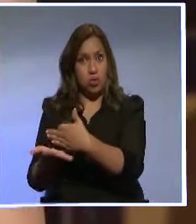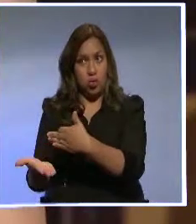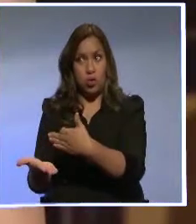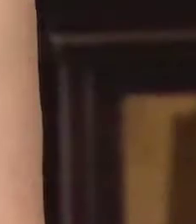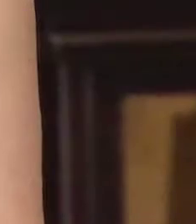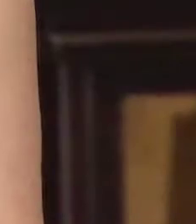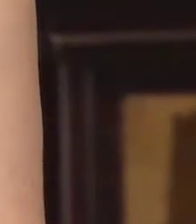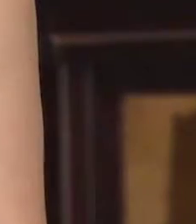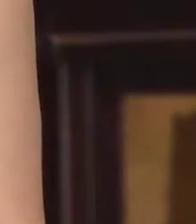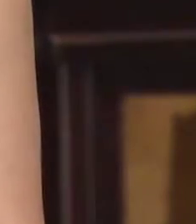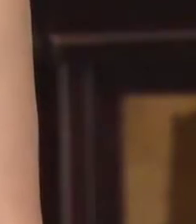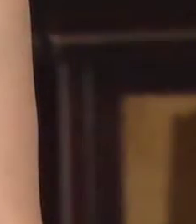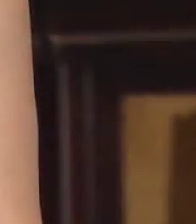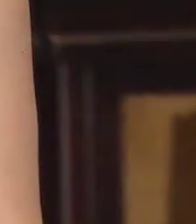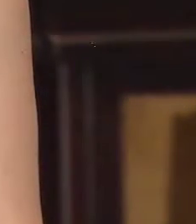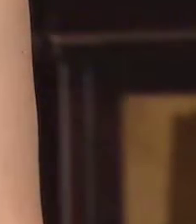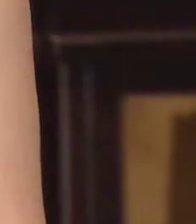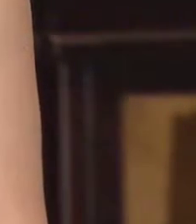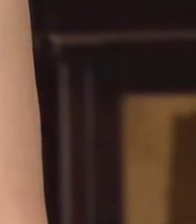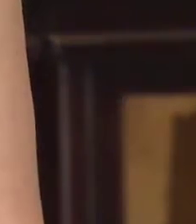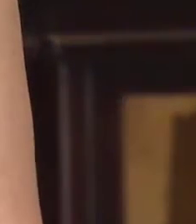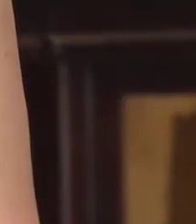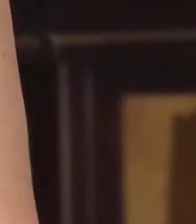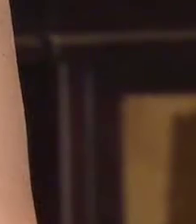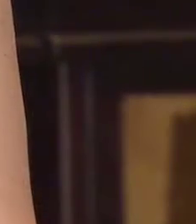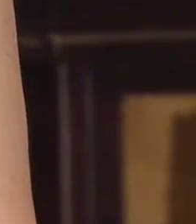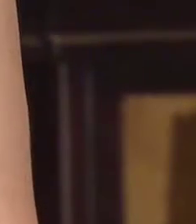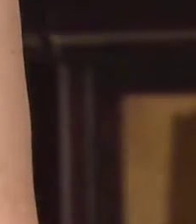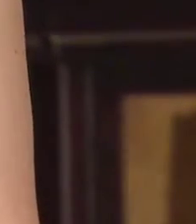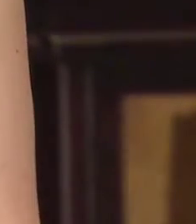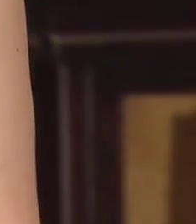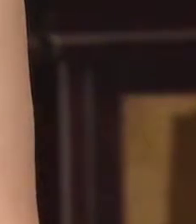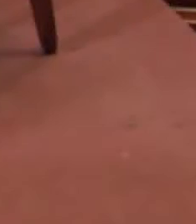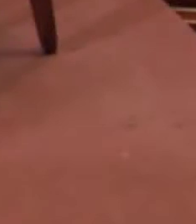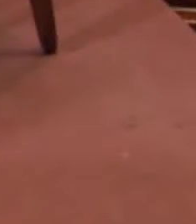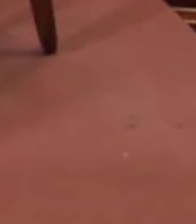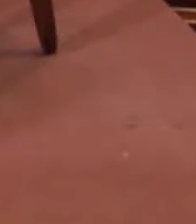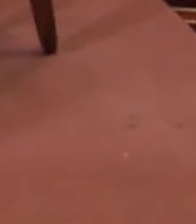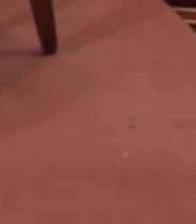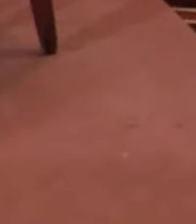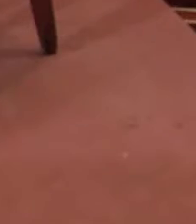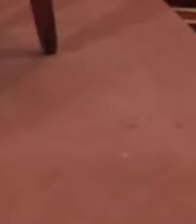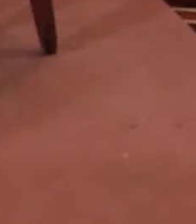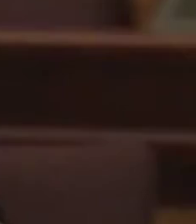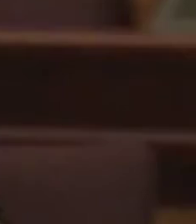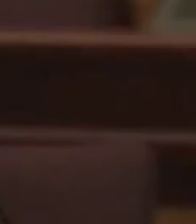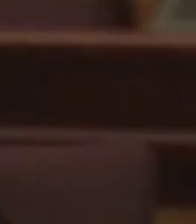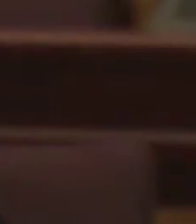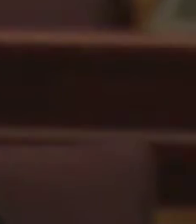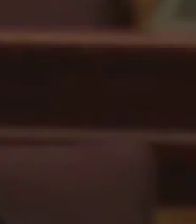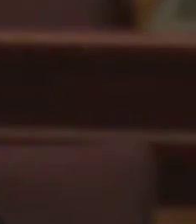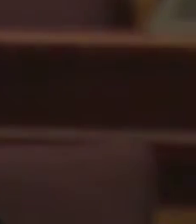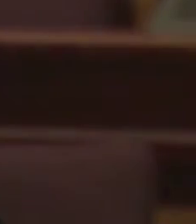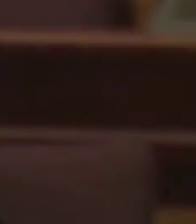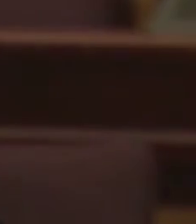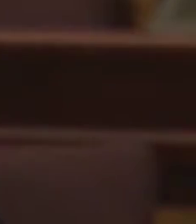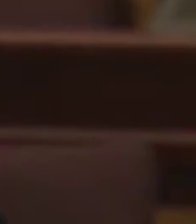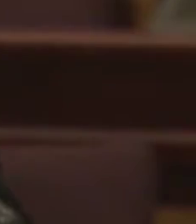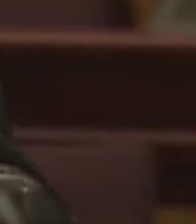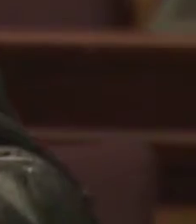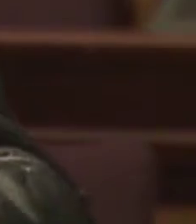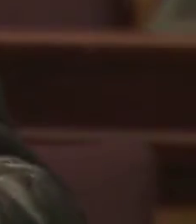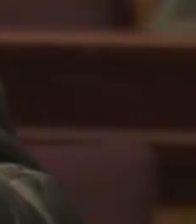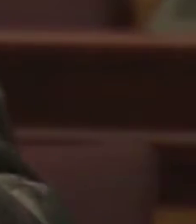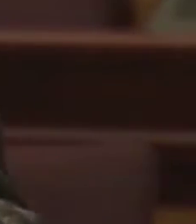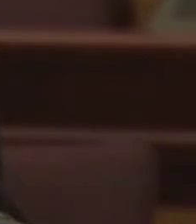de en cuanto al tema ancestral en este caso o sea el conocimiento es algo